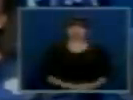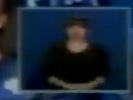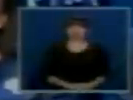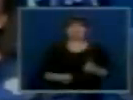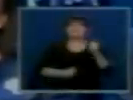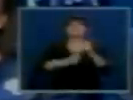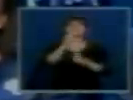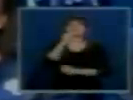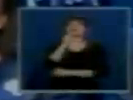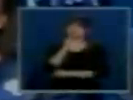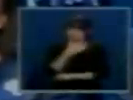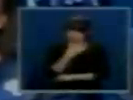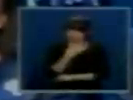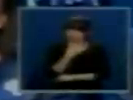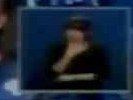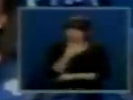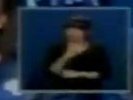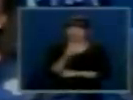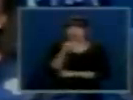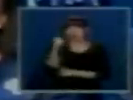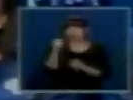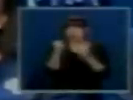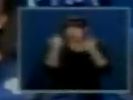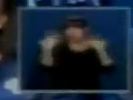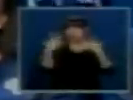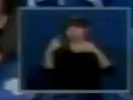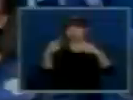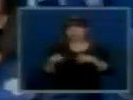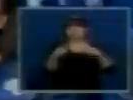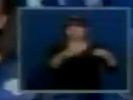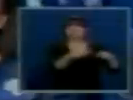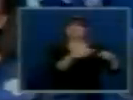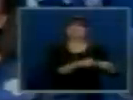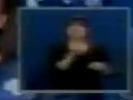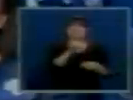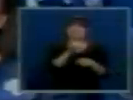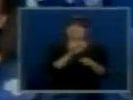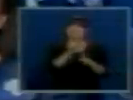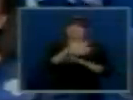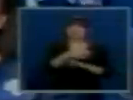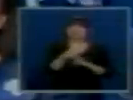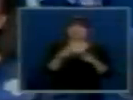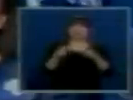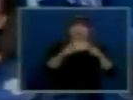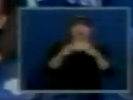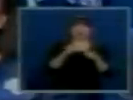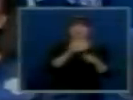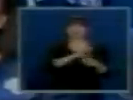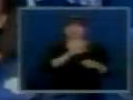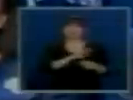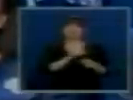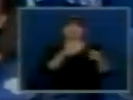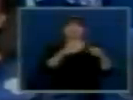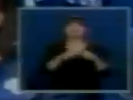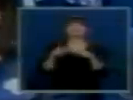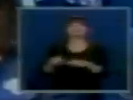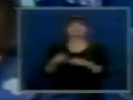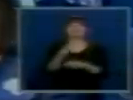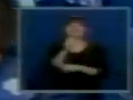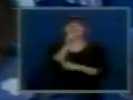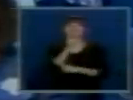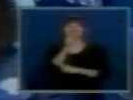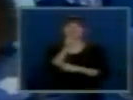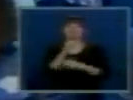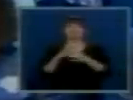grave aún, en otras múltiples ocasiones esas violaciones y arbitrariedades se dieron con la tolerancia